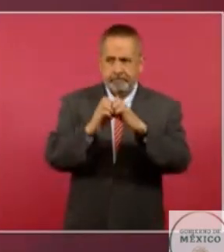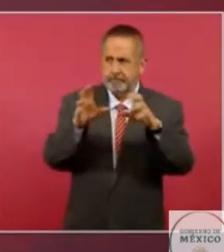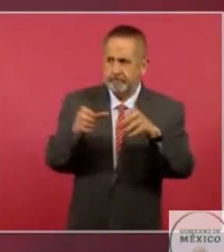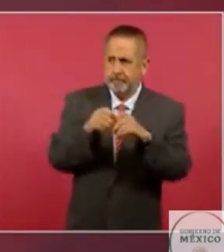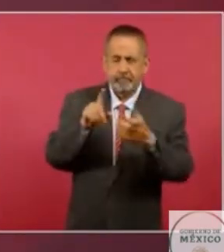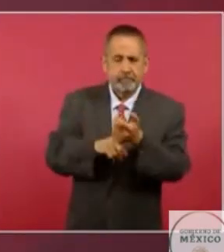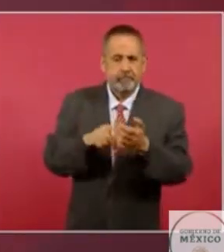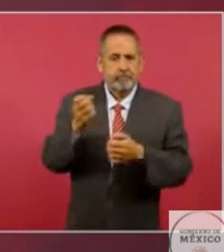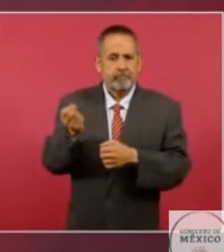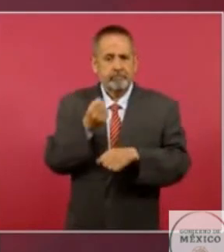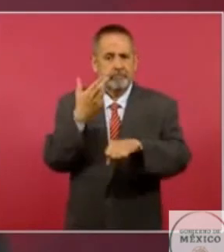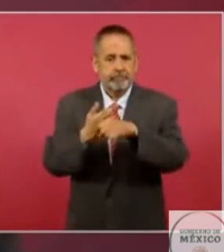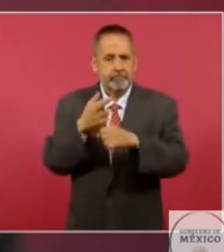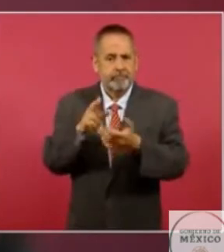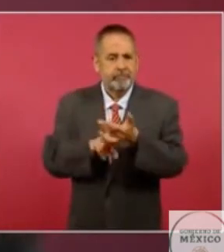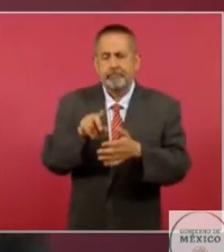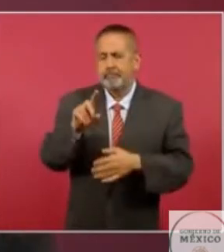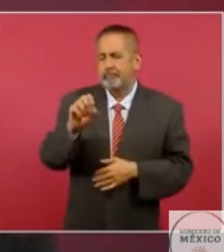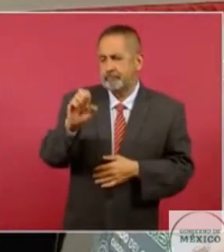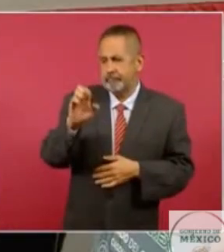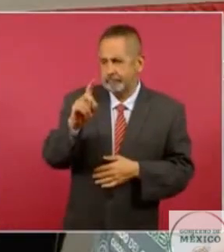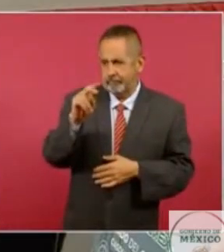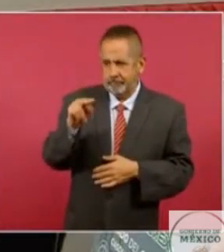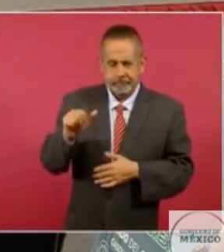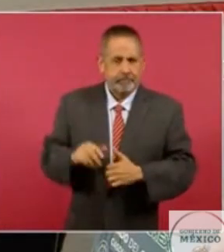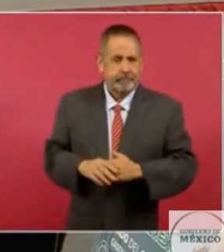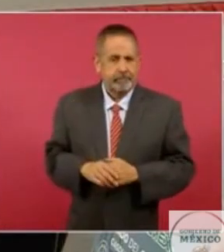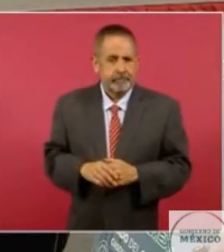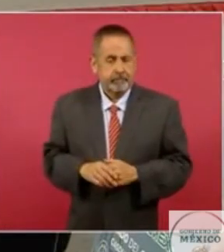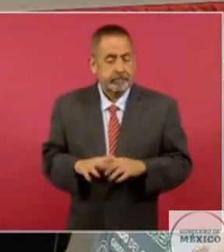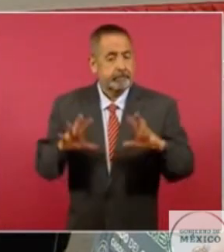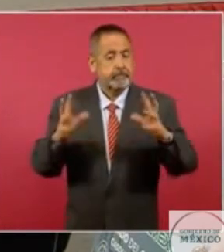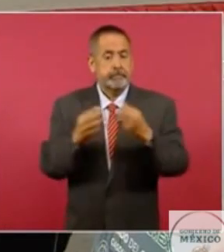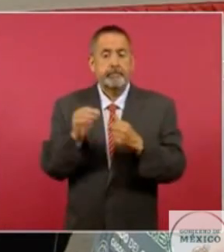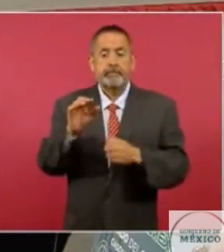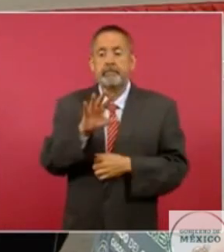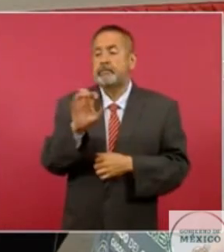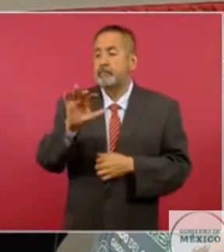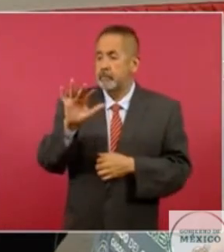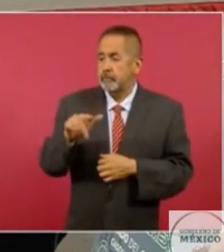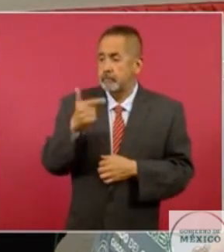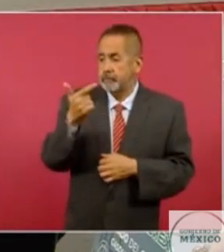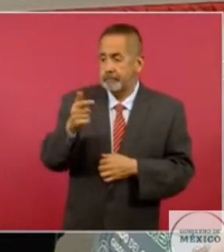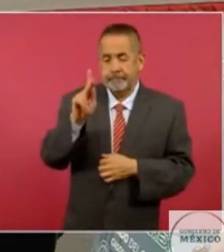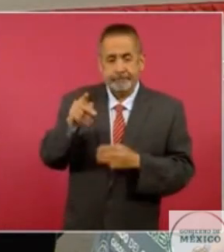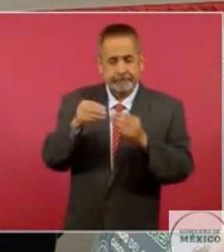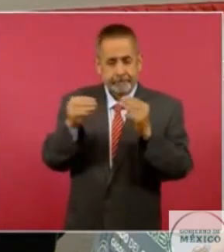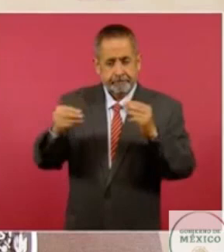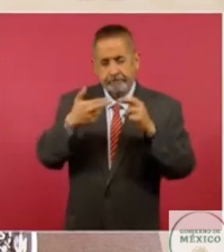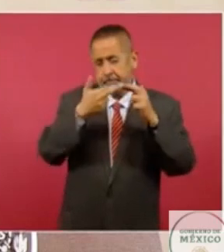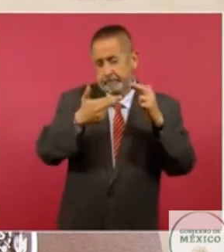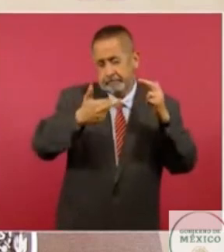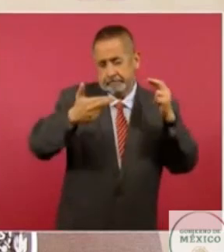Secretaría de Defensa Nacional. De los 556 kilómetros de líneas,